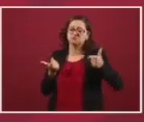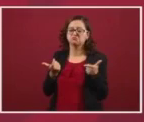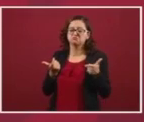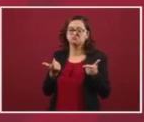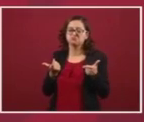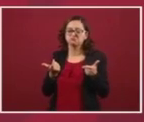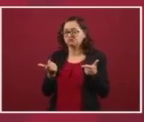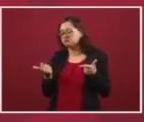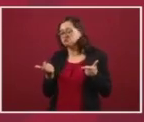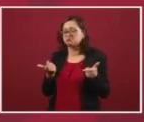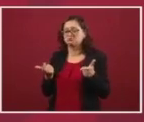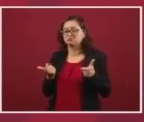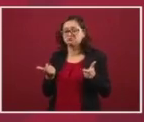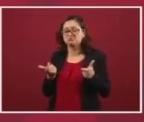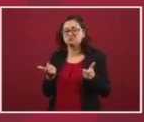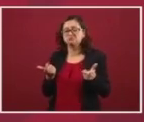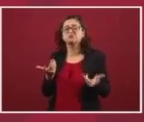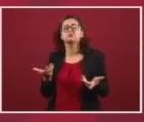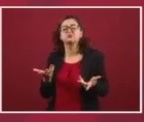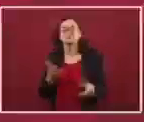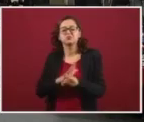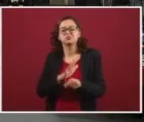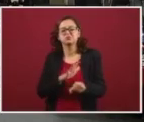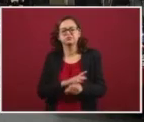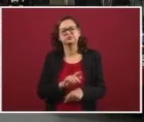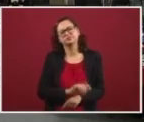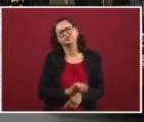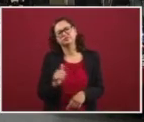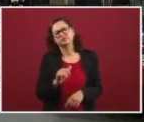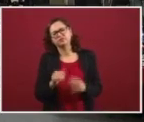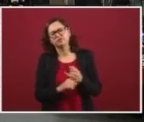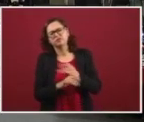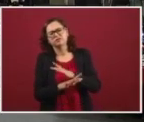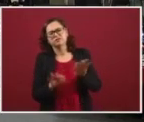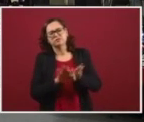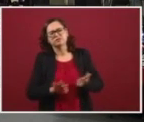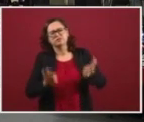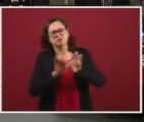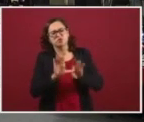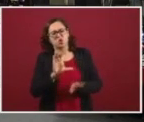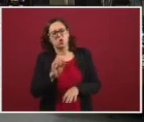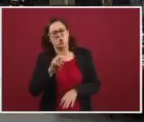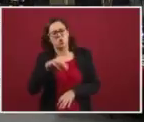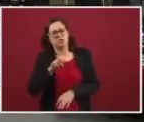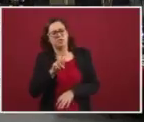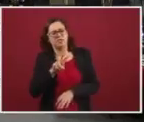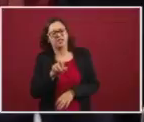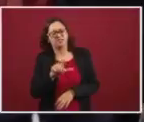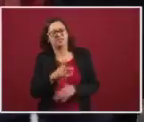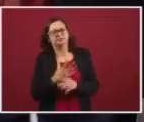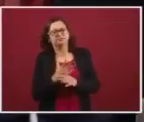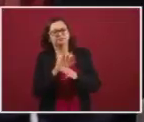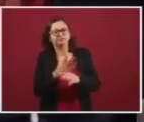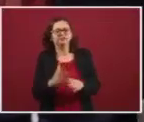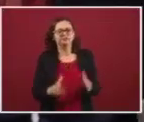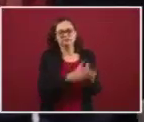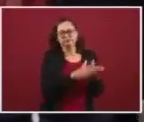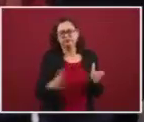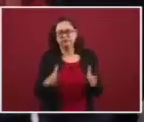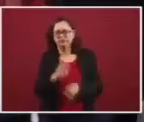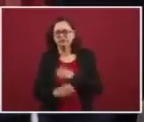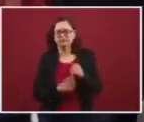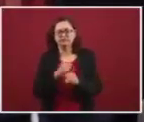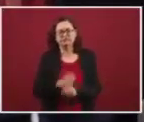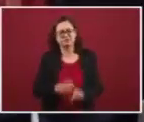En el caso del Coneval, presidente, otro dato importante es que, pese a que en estos últimos 10 años ha usado la misma metodología y la